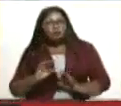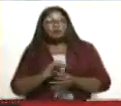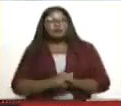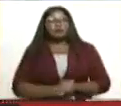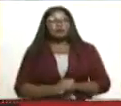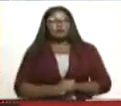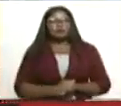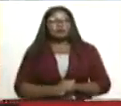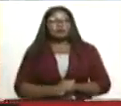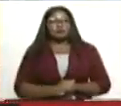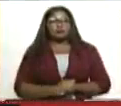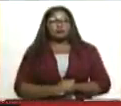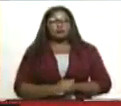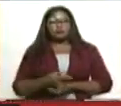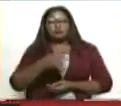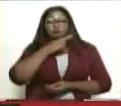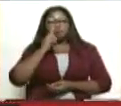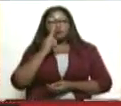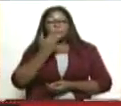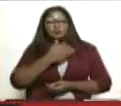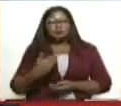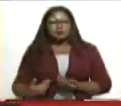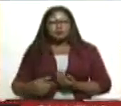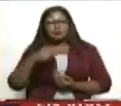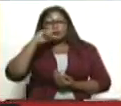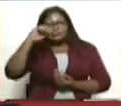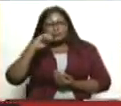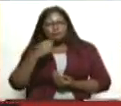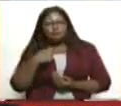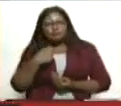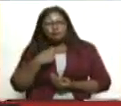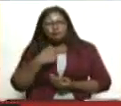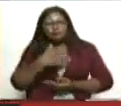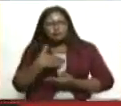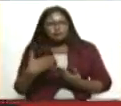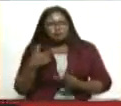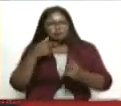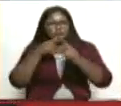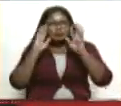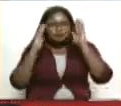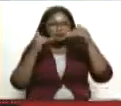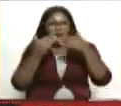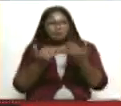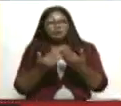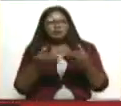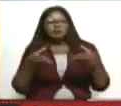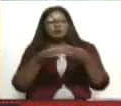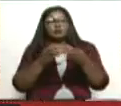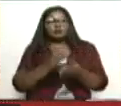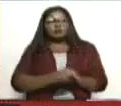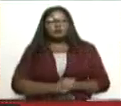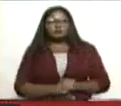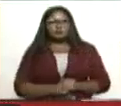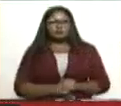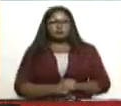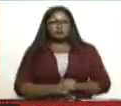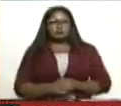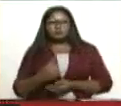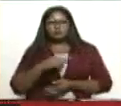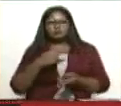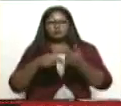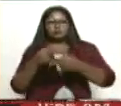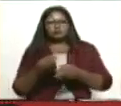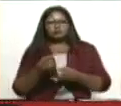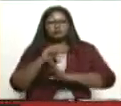presidente Nicolás Maduro Moros, quiero dirigirme brevemente a esta mesa que concluye el